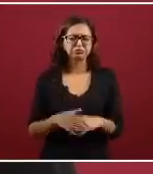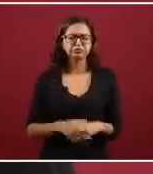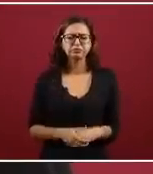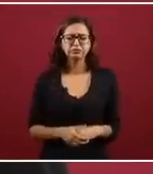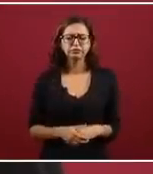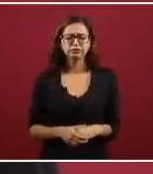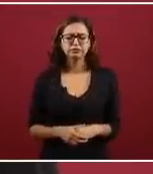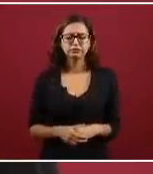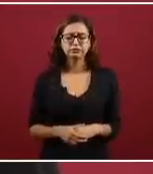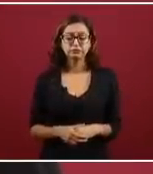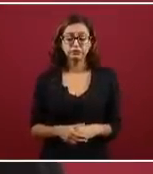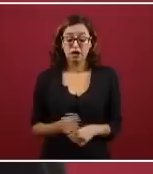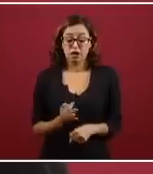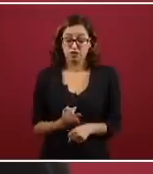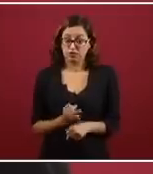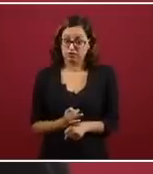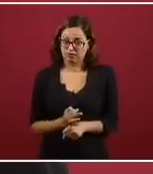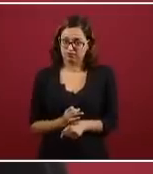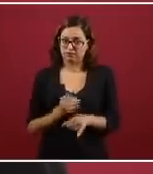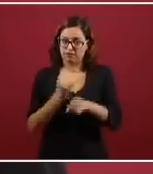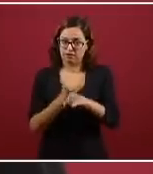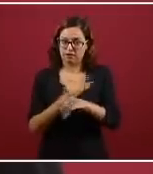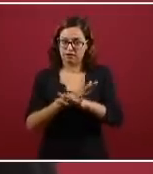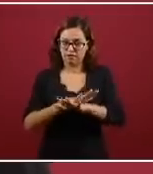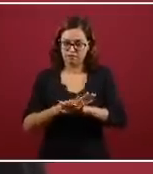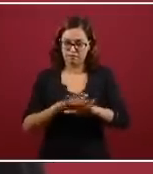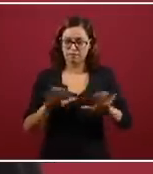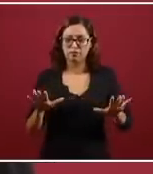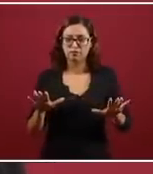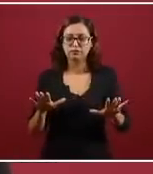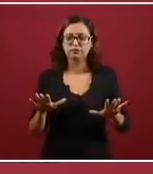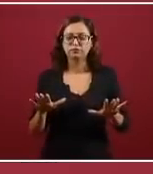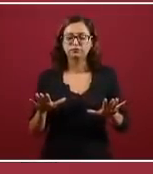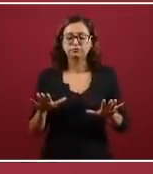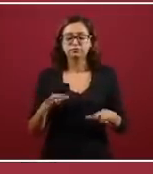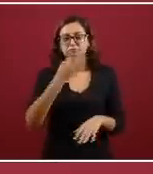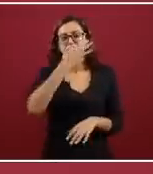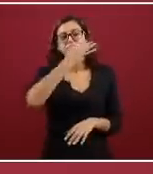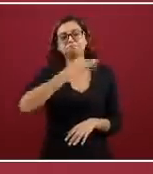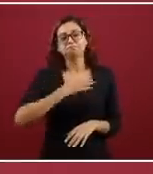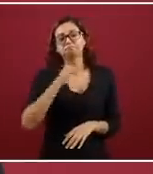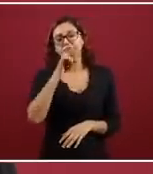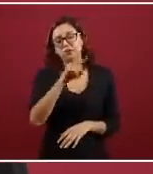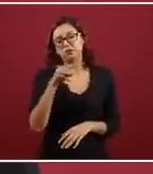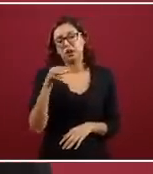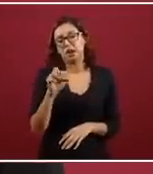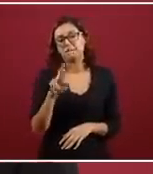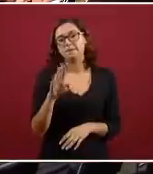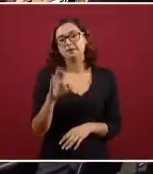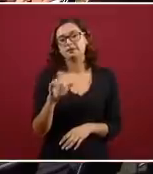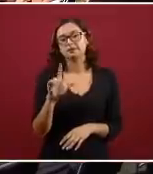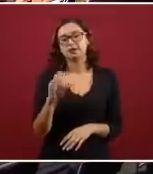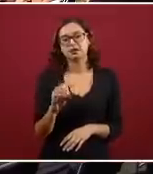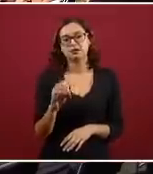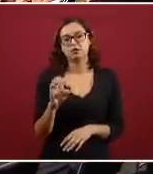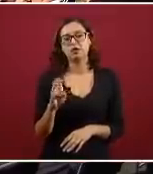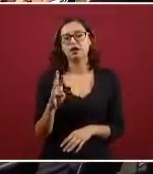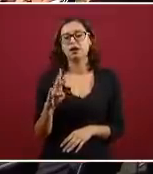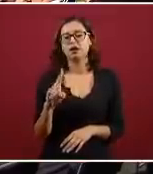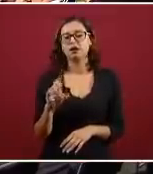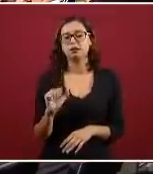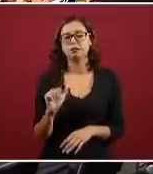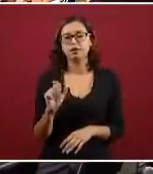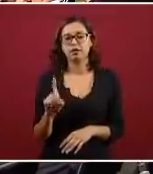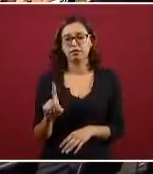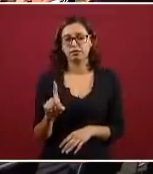Ese es el informe que tengo de parte de Marcelo Ebrard. Fue una reunión